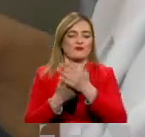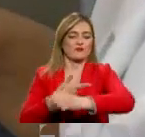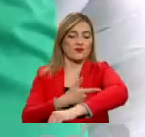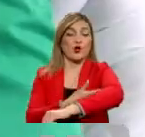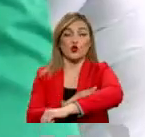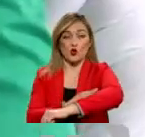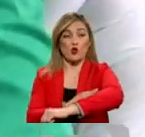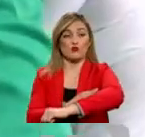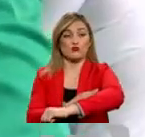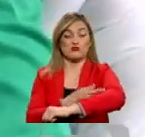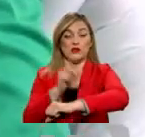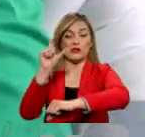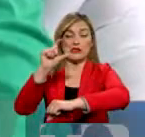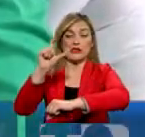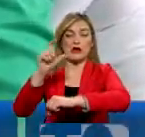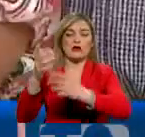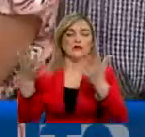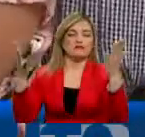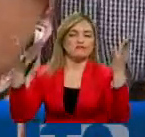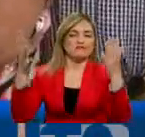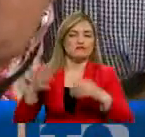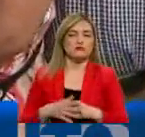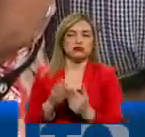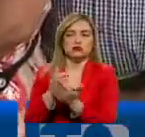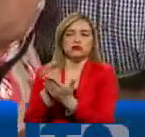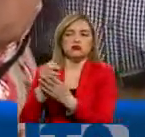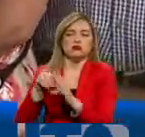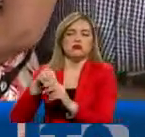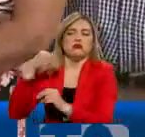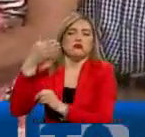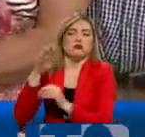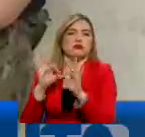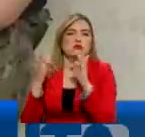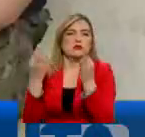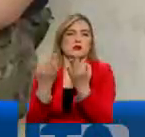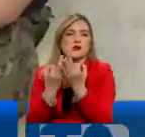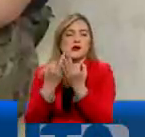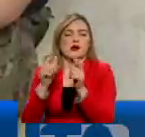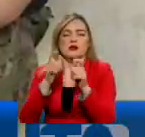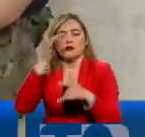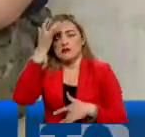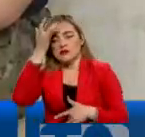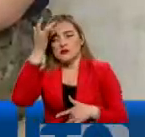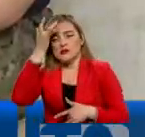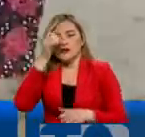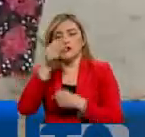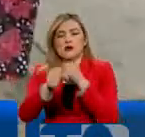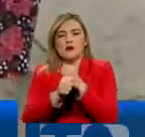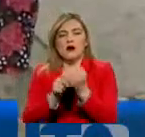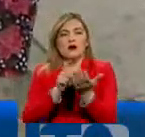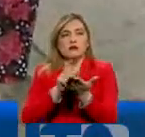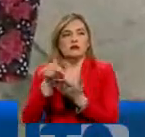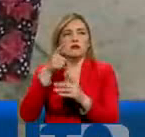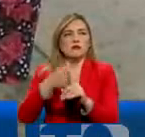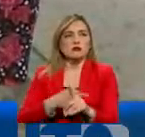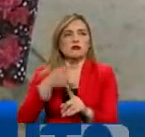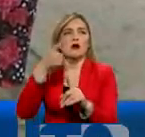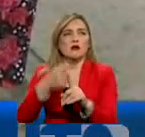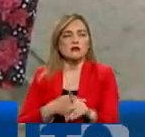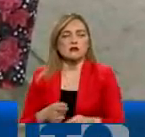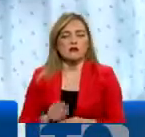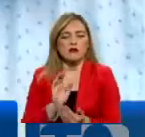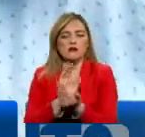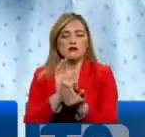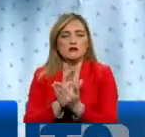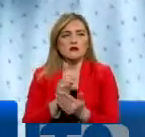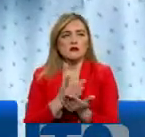de fármacos o el drenaje de líquidos debe ser comprado por los familiares de los pacientes que durante años han aportado al IES. Aquí le